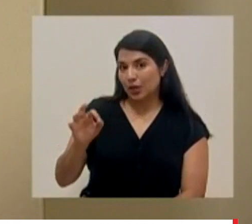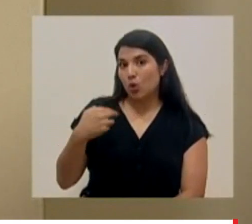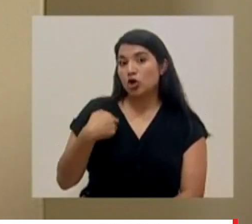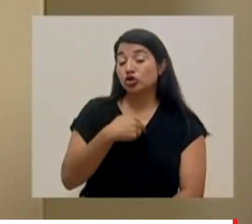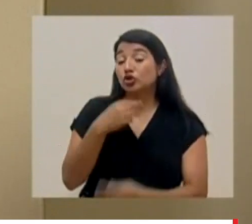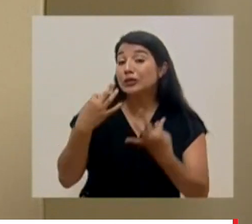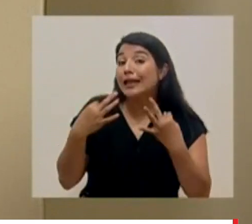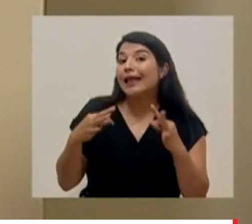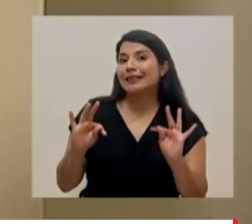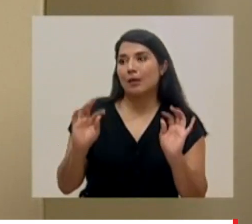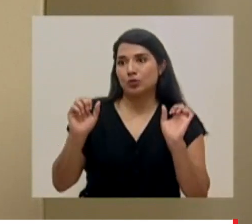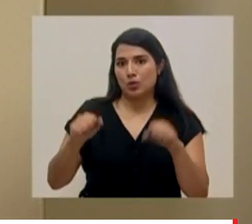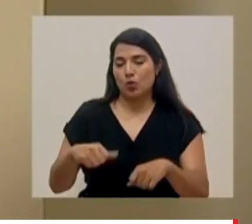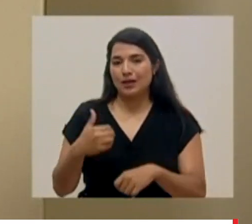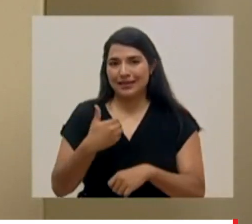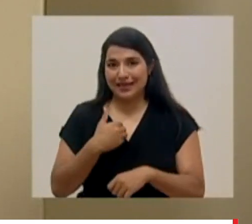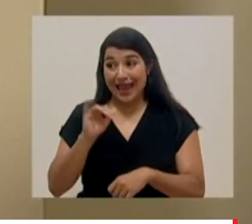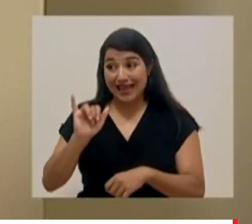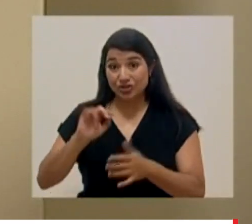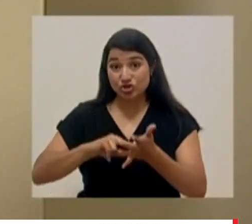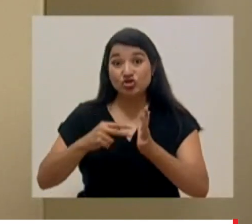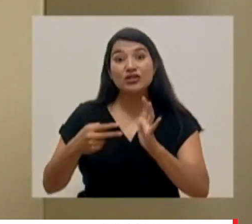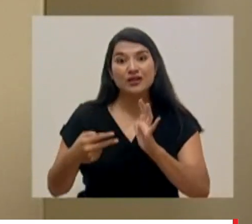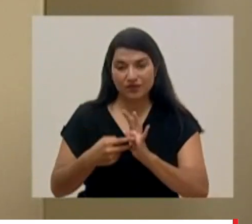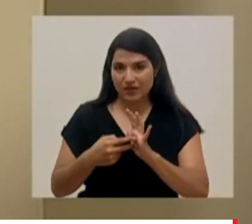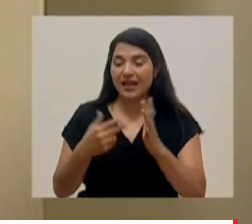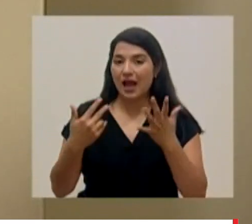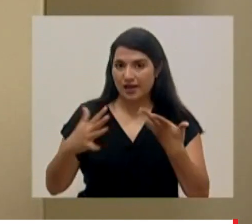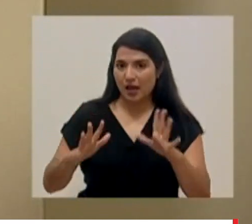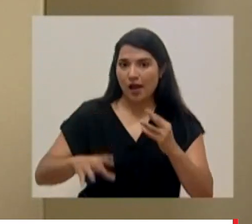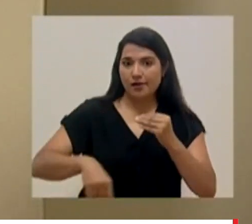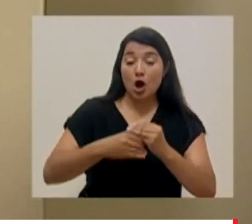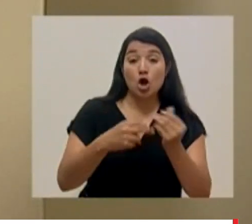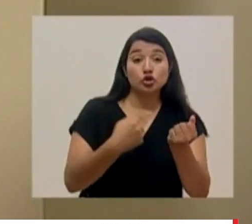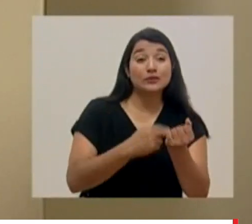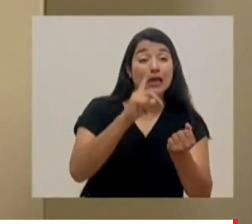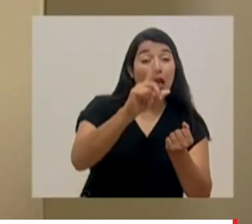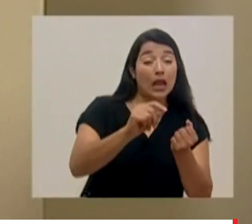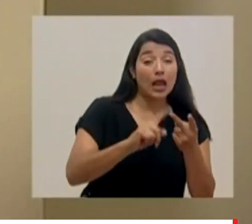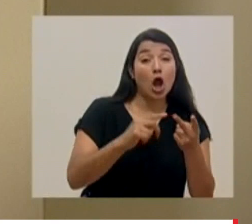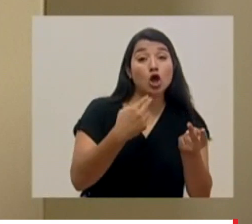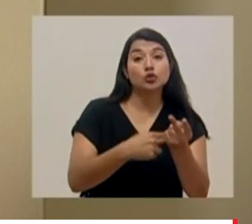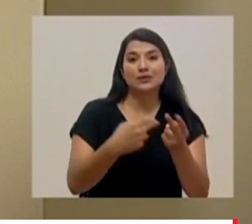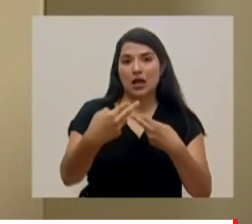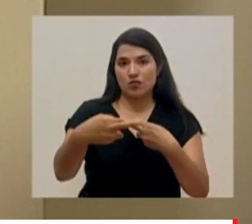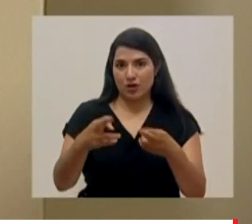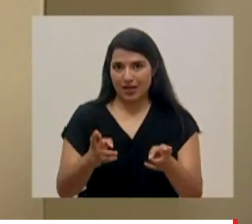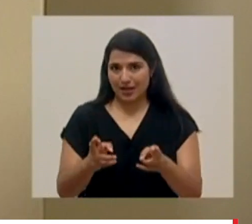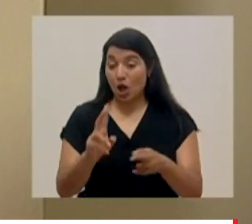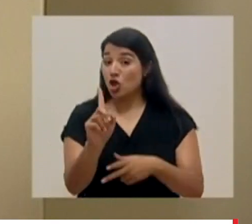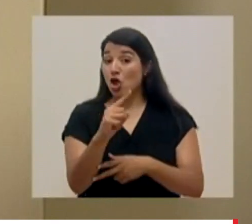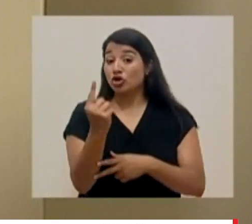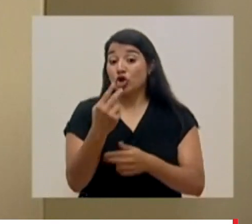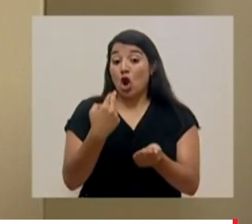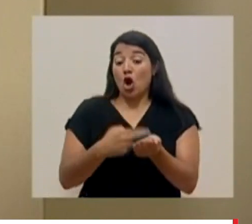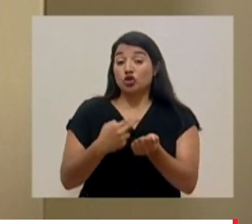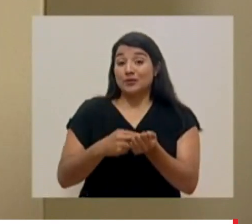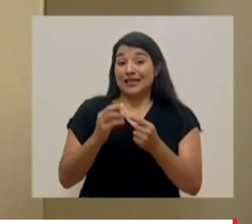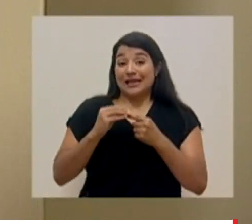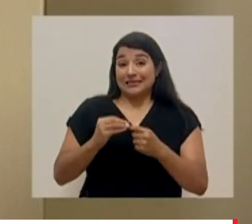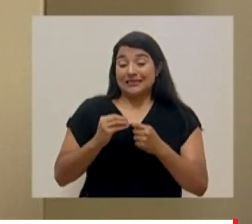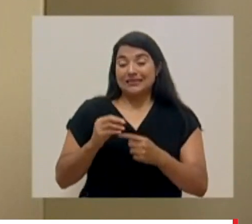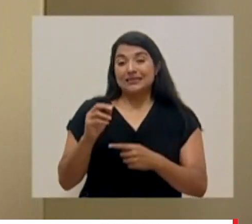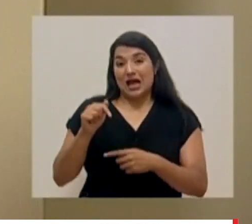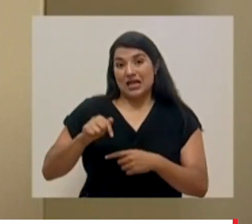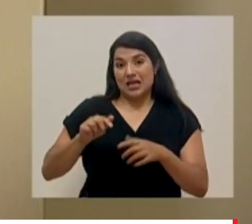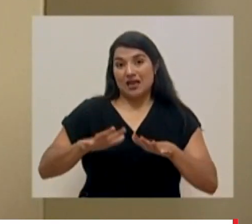habilitar. Eso ya implica hospitales periféricos y regionales. Ya no estamos hablando solo de los regionales como